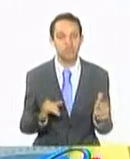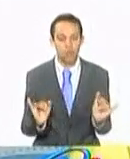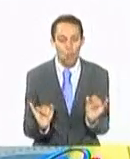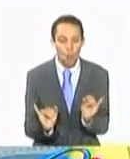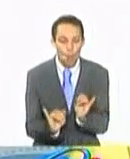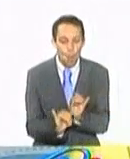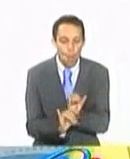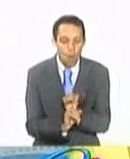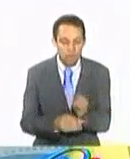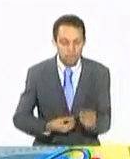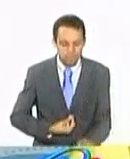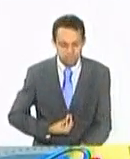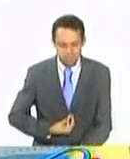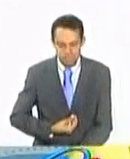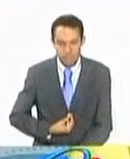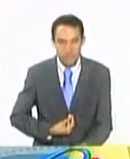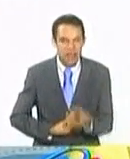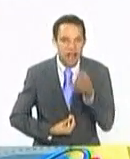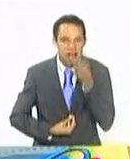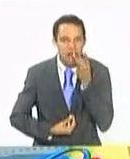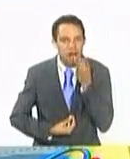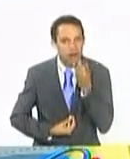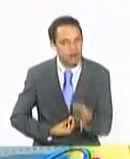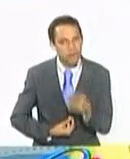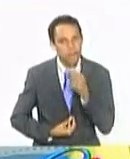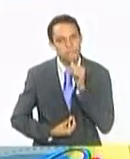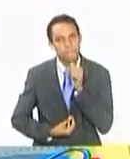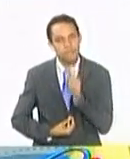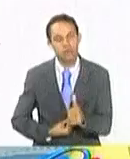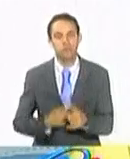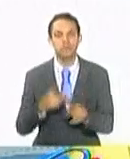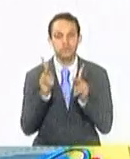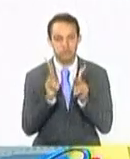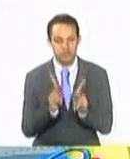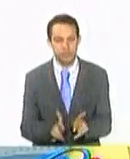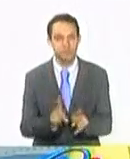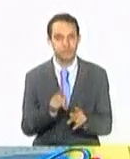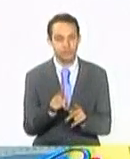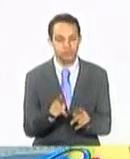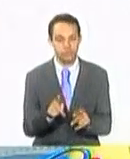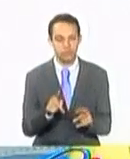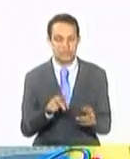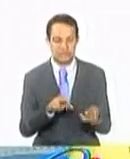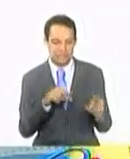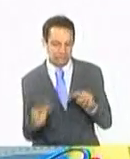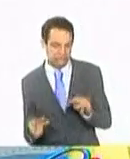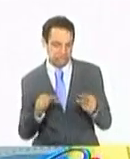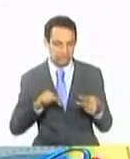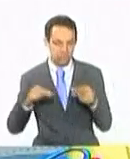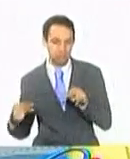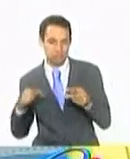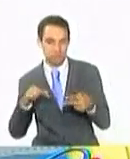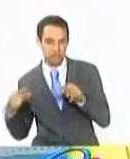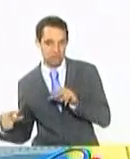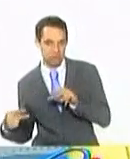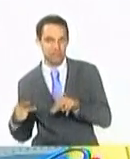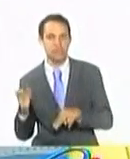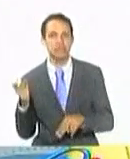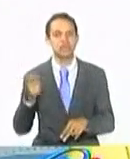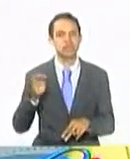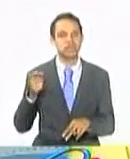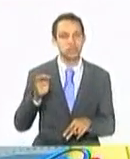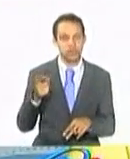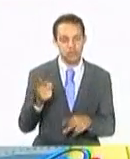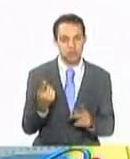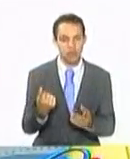gástricos muy severos estas personas empiezan a hacer trastornos metabólicos y necesitan de